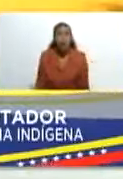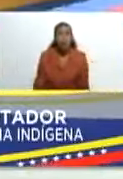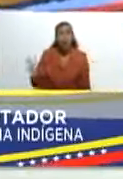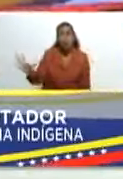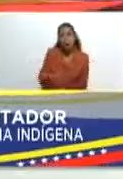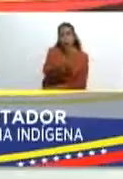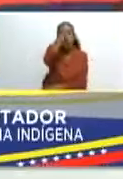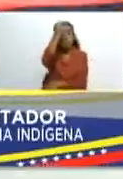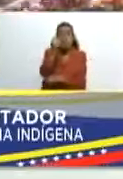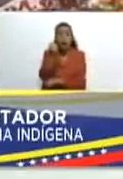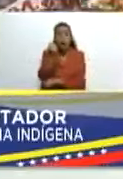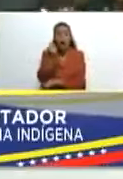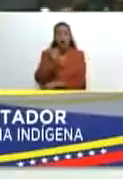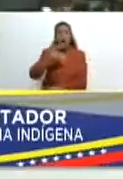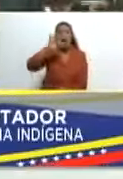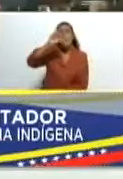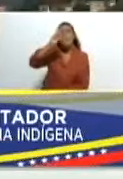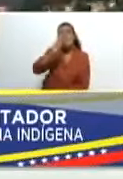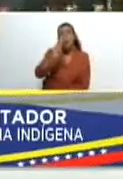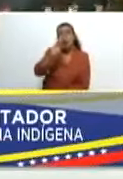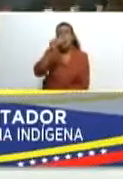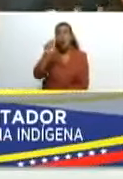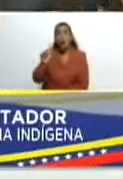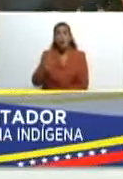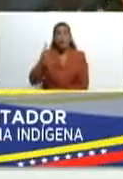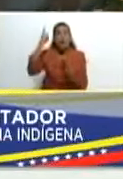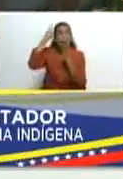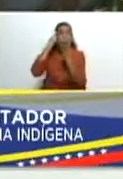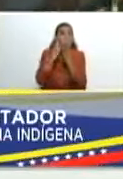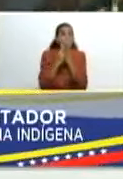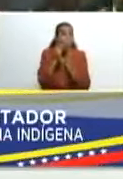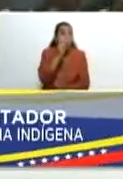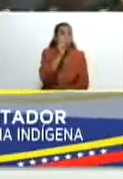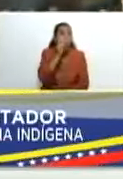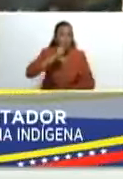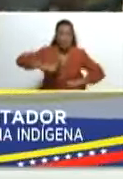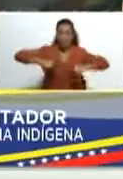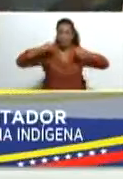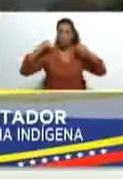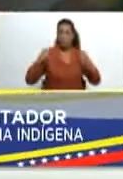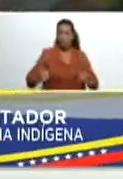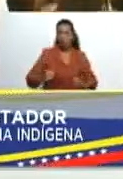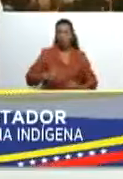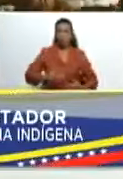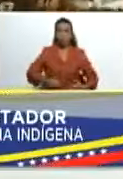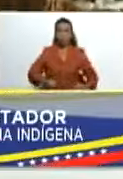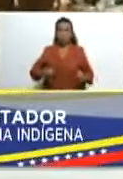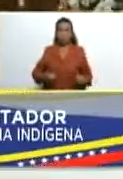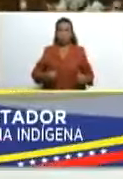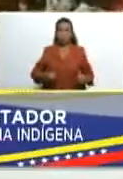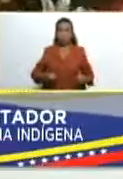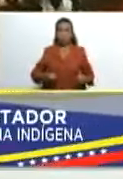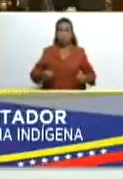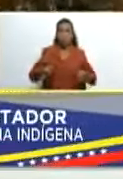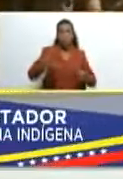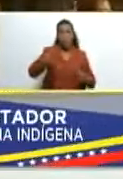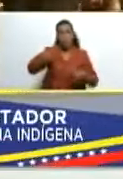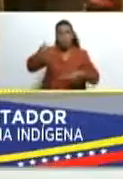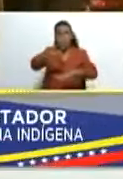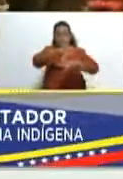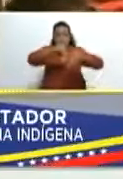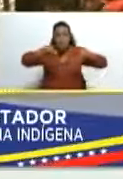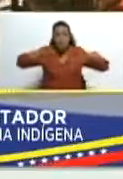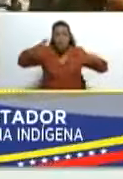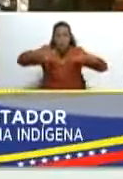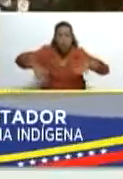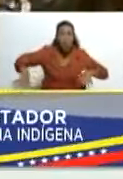héroes, nuestra Pacuana, nuestro Guaycaipuro, nuestros guerreros, el territorio venezolano, sus tierras. Hoy